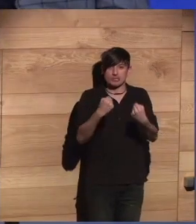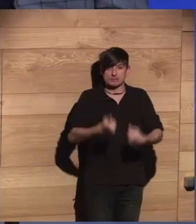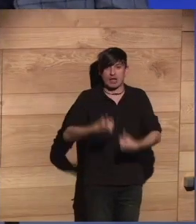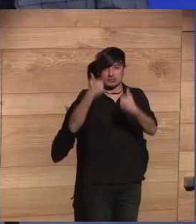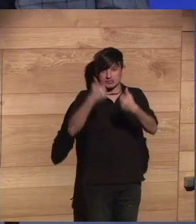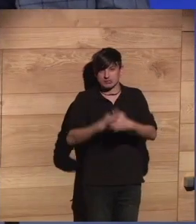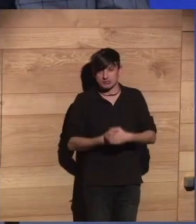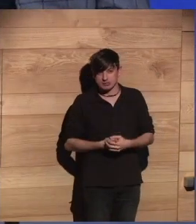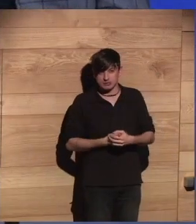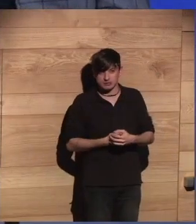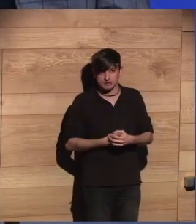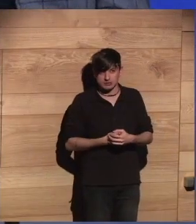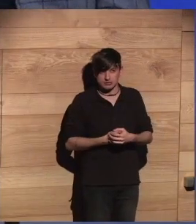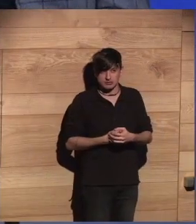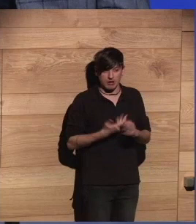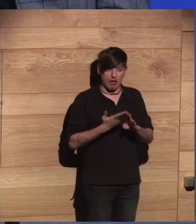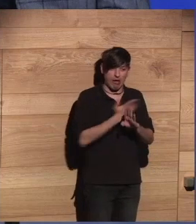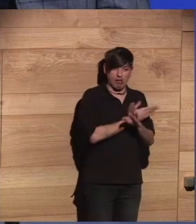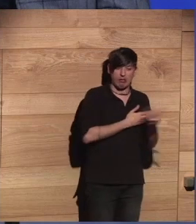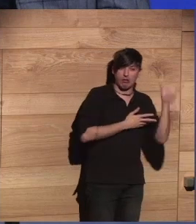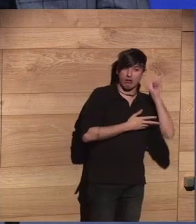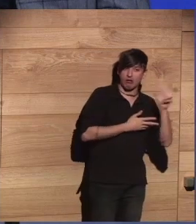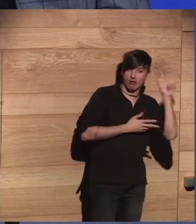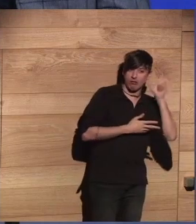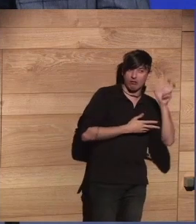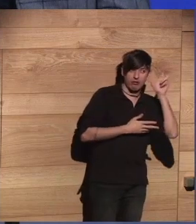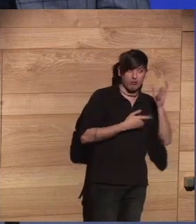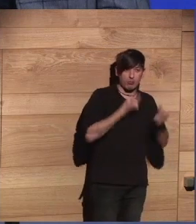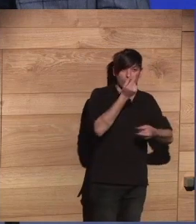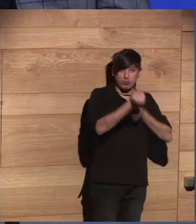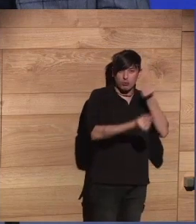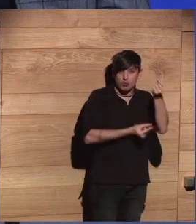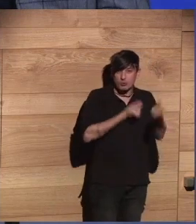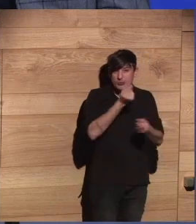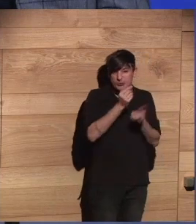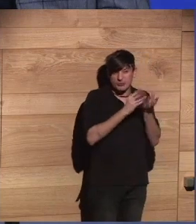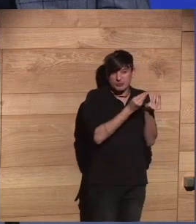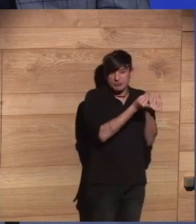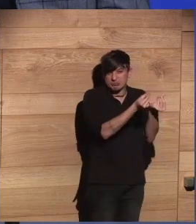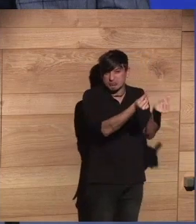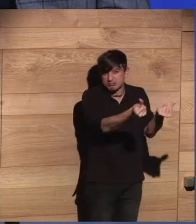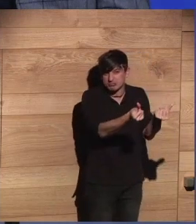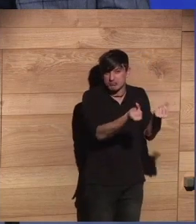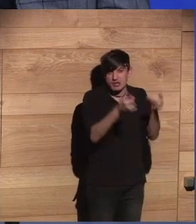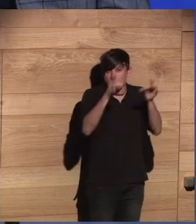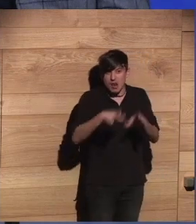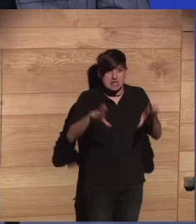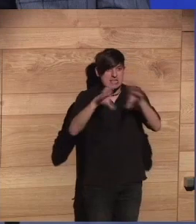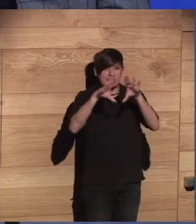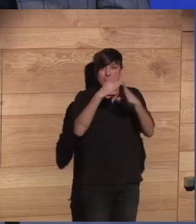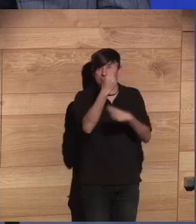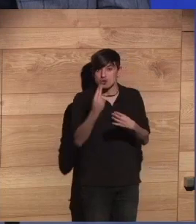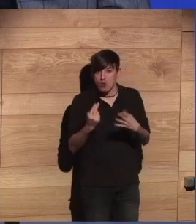potente de lo que nos ha llegado a nosotros al oído, que se va desgastando con el tiempo, al igual que un fresco en una iglesia, en una bóveda,